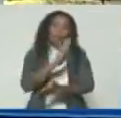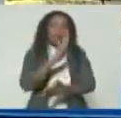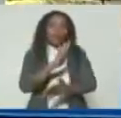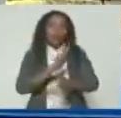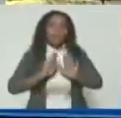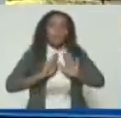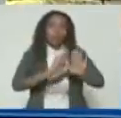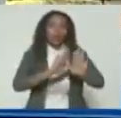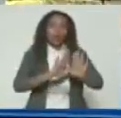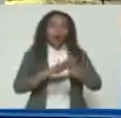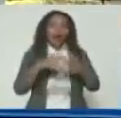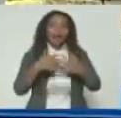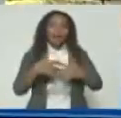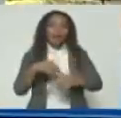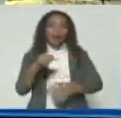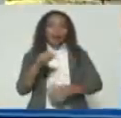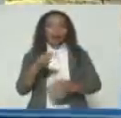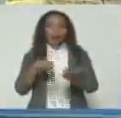nacional.